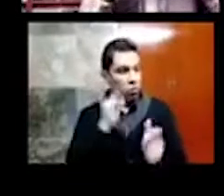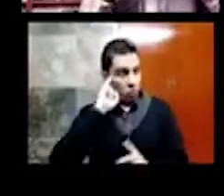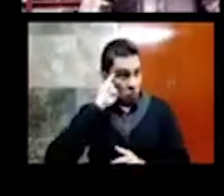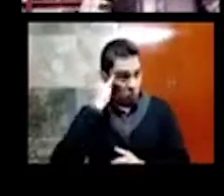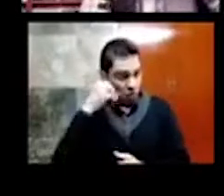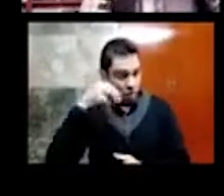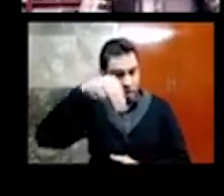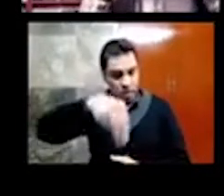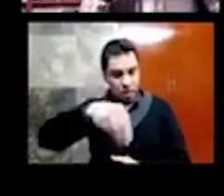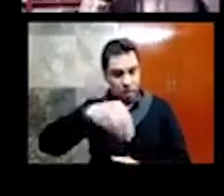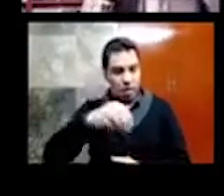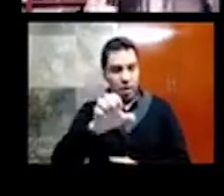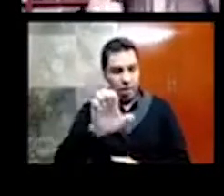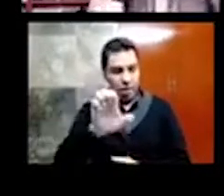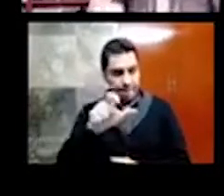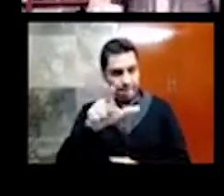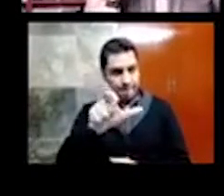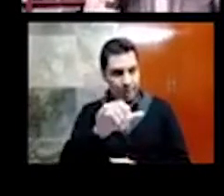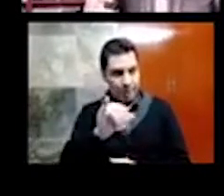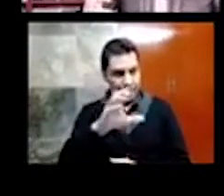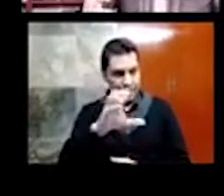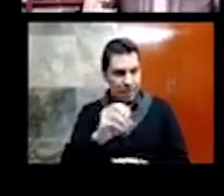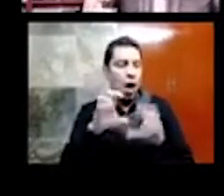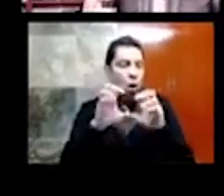reproducida así después en la fase